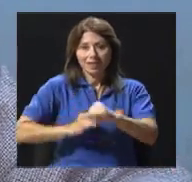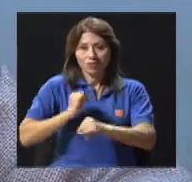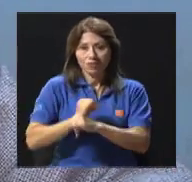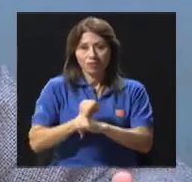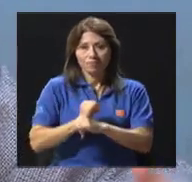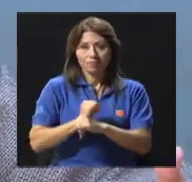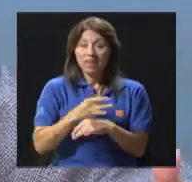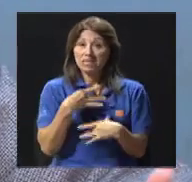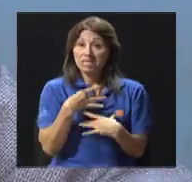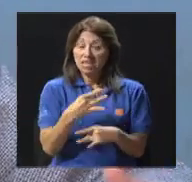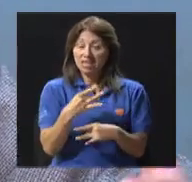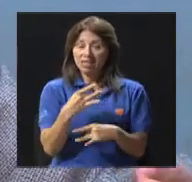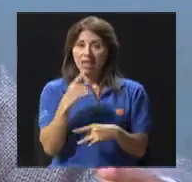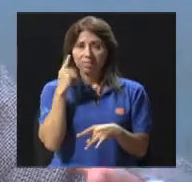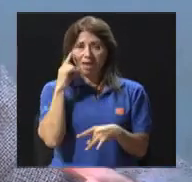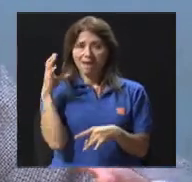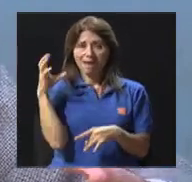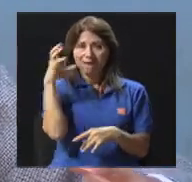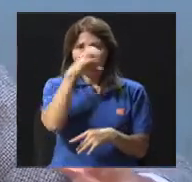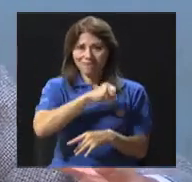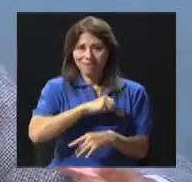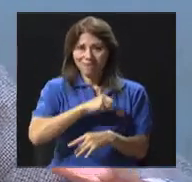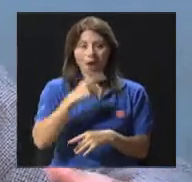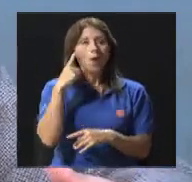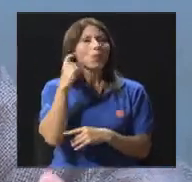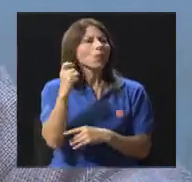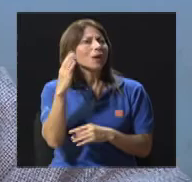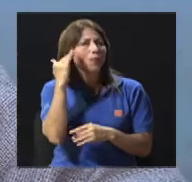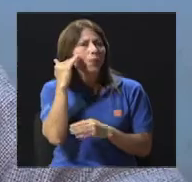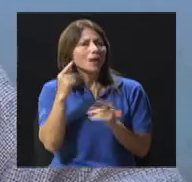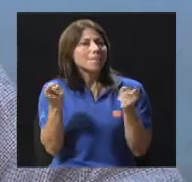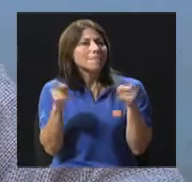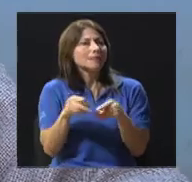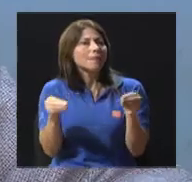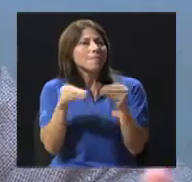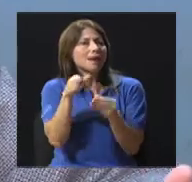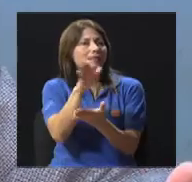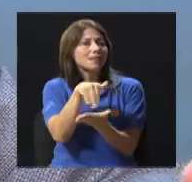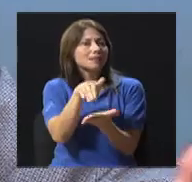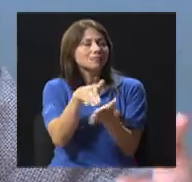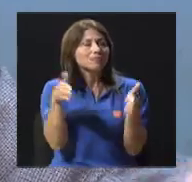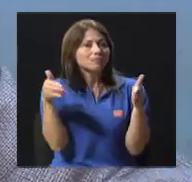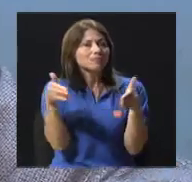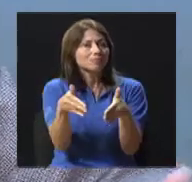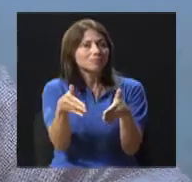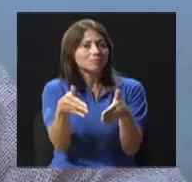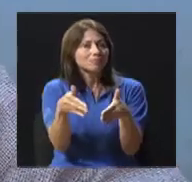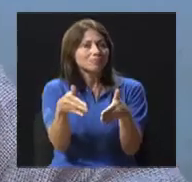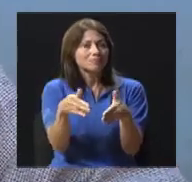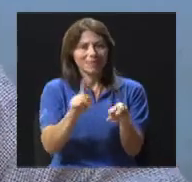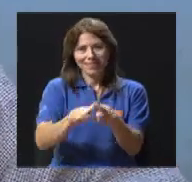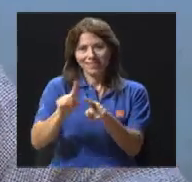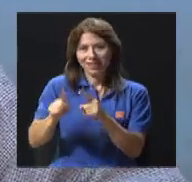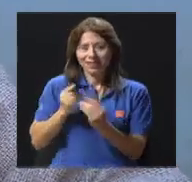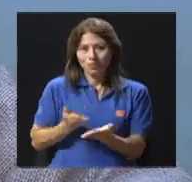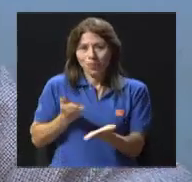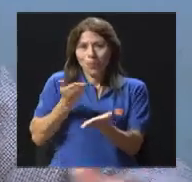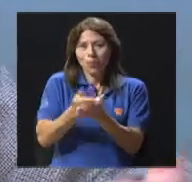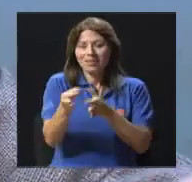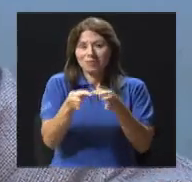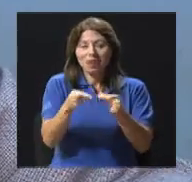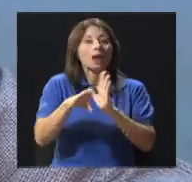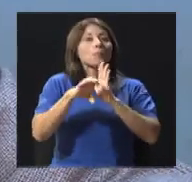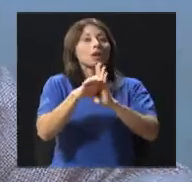interesante estudiar el comportamiento porque es más frecuente más en la gran área metropolitana, y hay varias propuestas que podrían explicar este comportamiento: